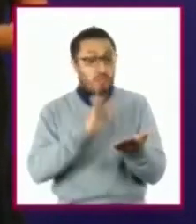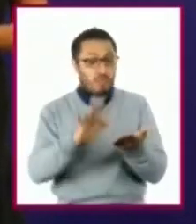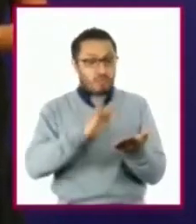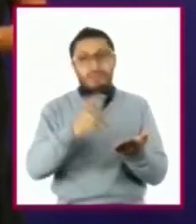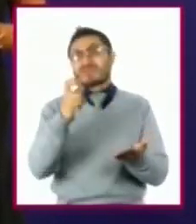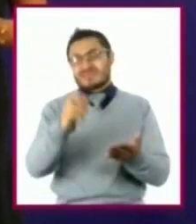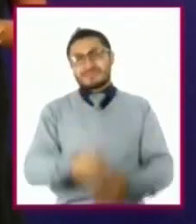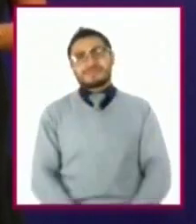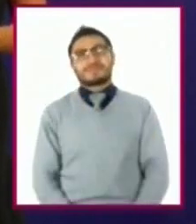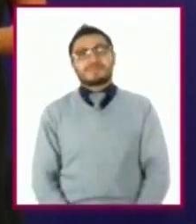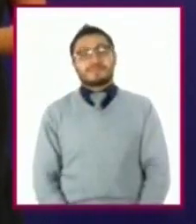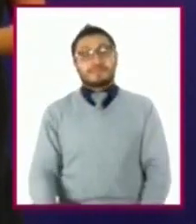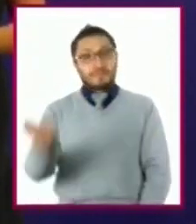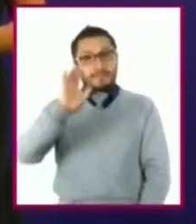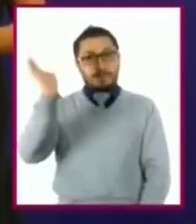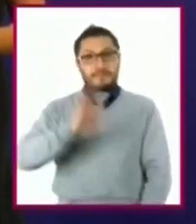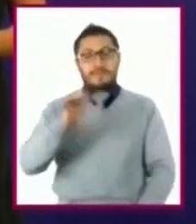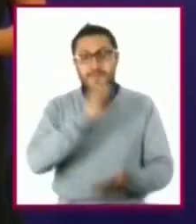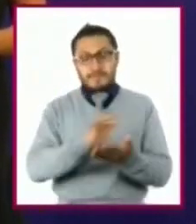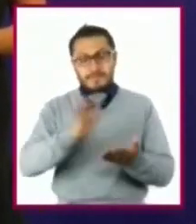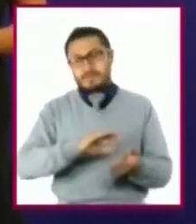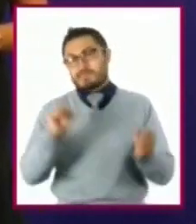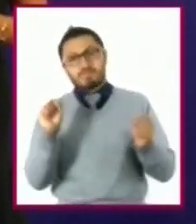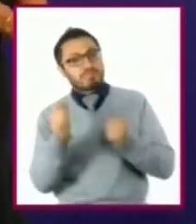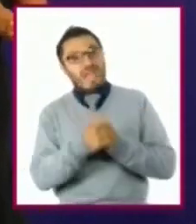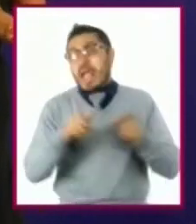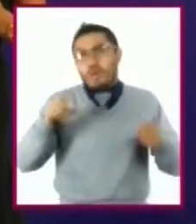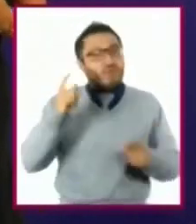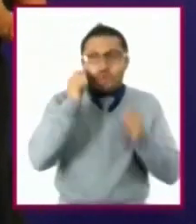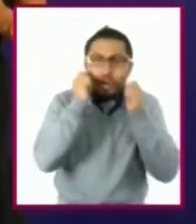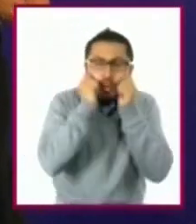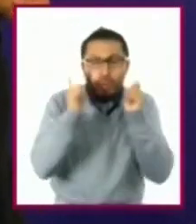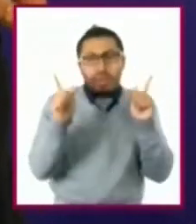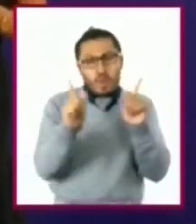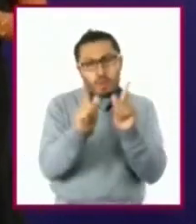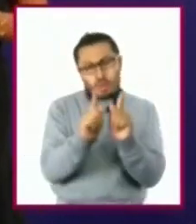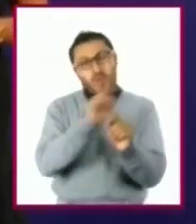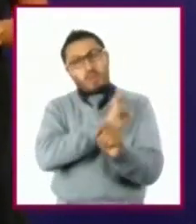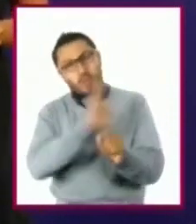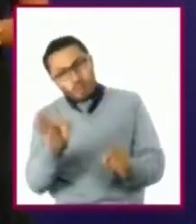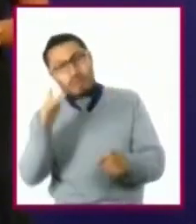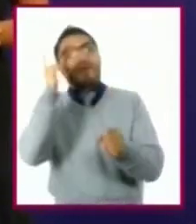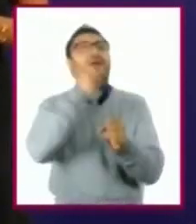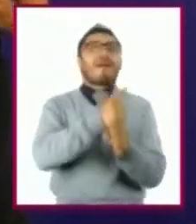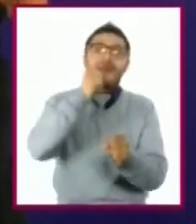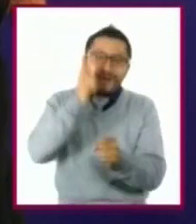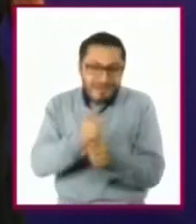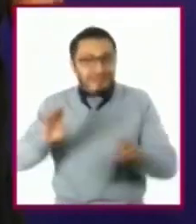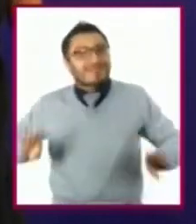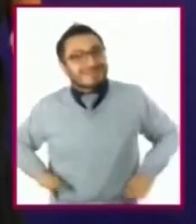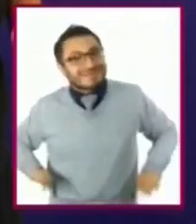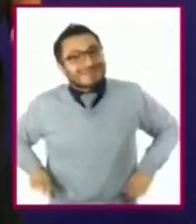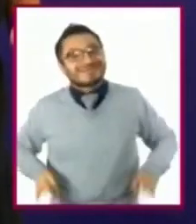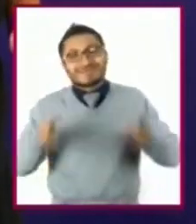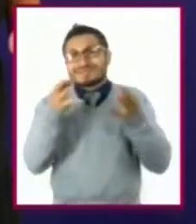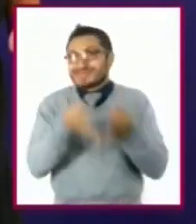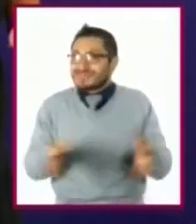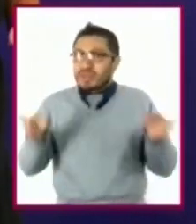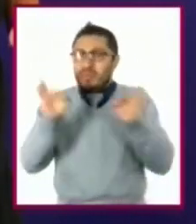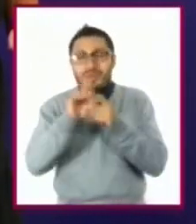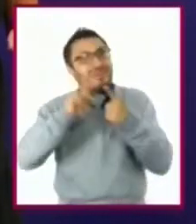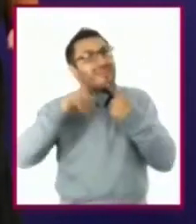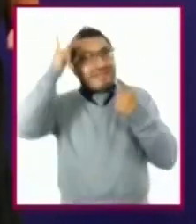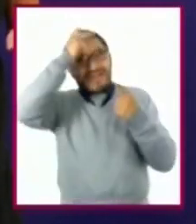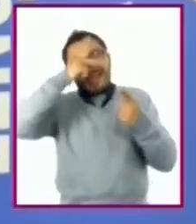Cuando leemos, aunque sea solo el fragmento de una obra, podemos identificar algunos aspectos importantes como características psicológicas